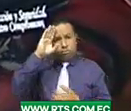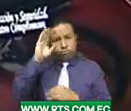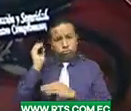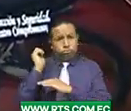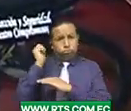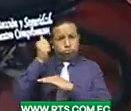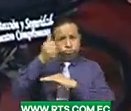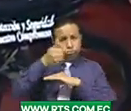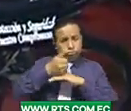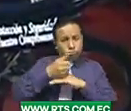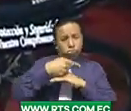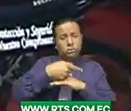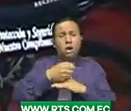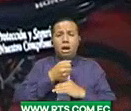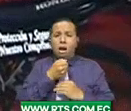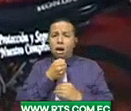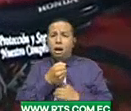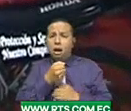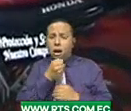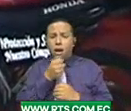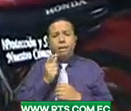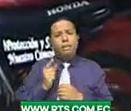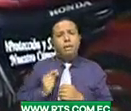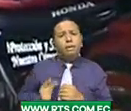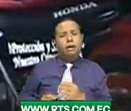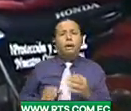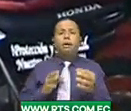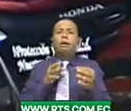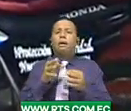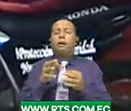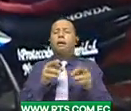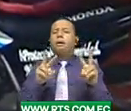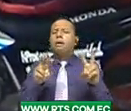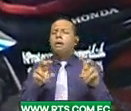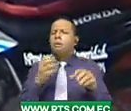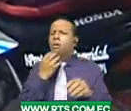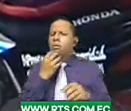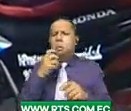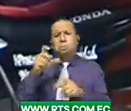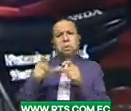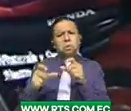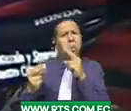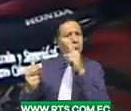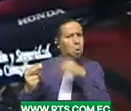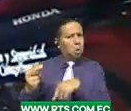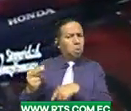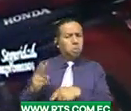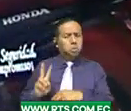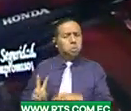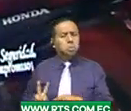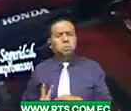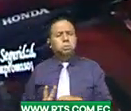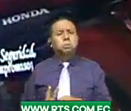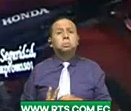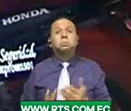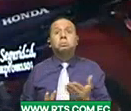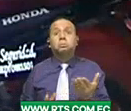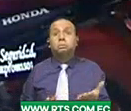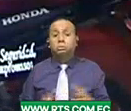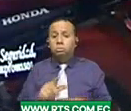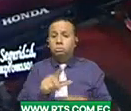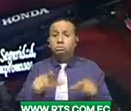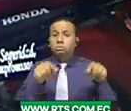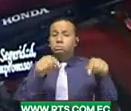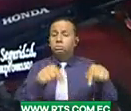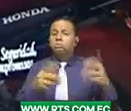conversar lógicamente con la prensa y dar los detalles respectivos. Es que desconocidos habrían llegado a este sitio y, aparte de todo, pues, aparte